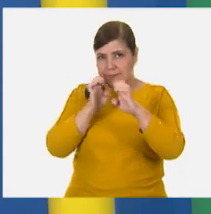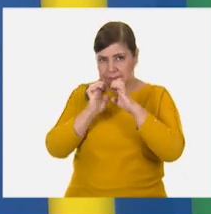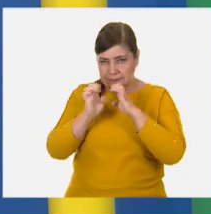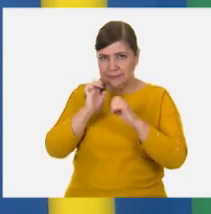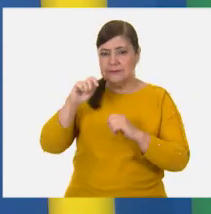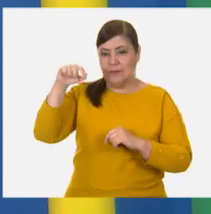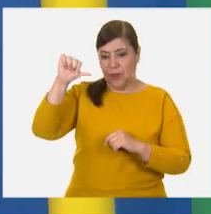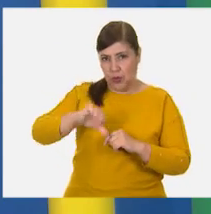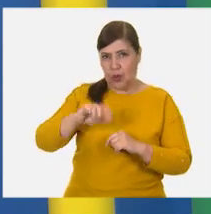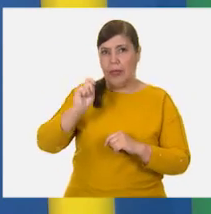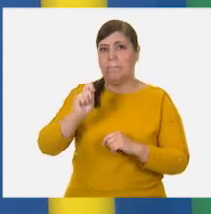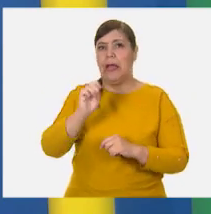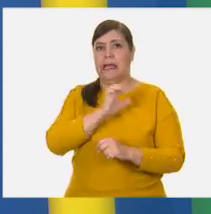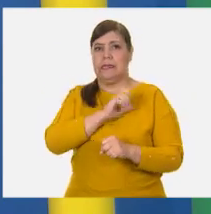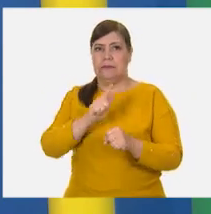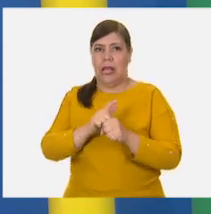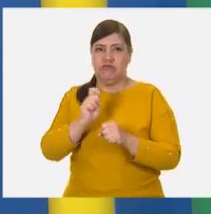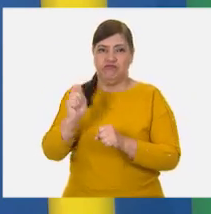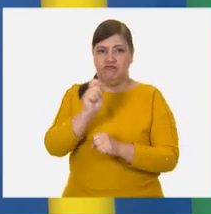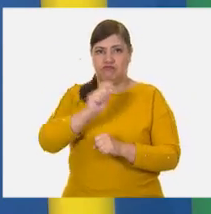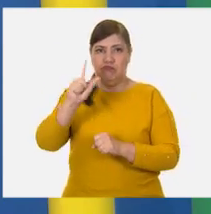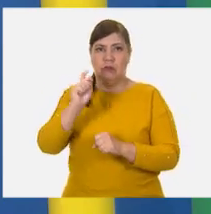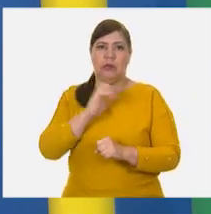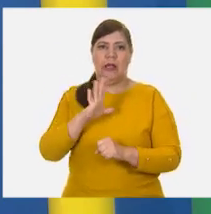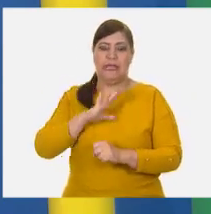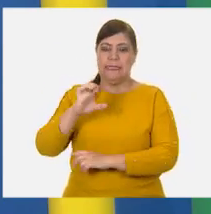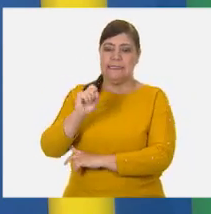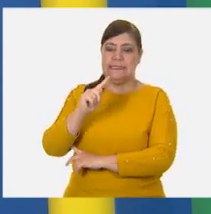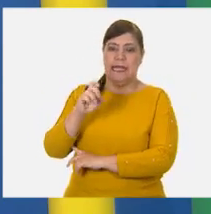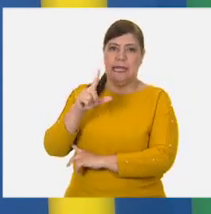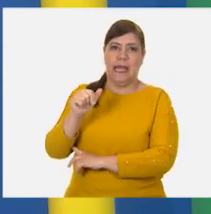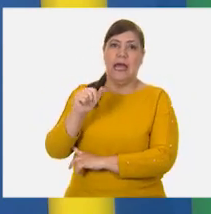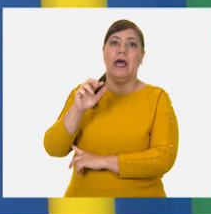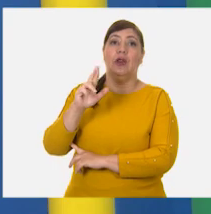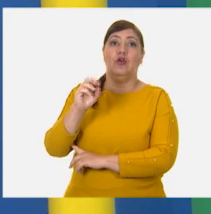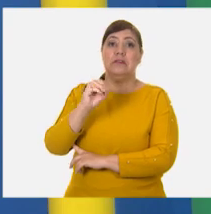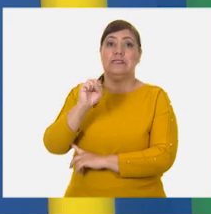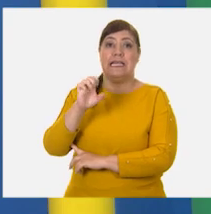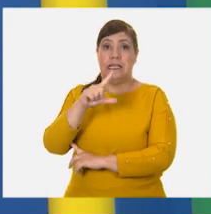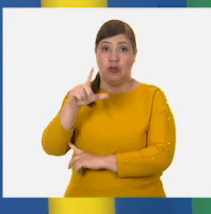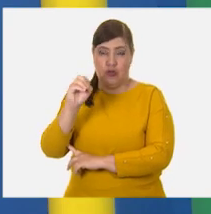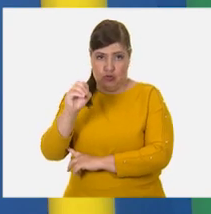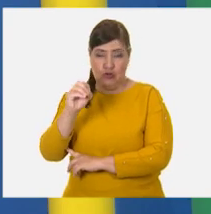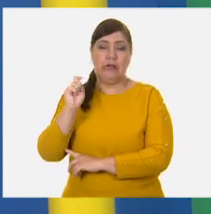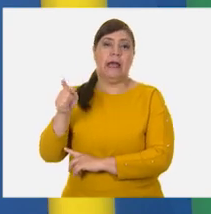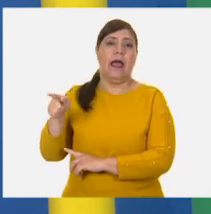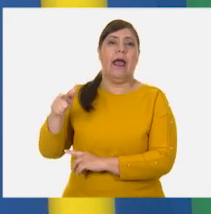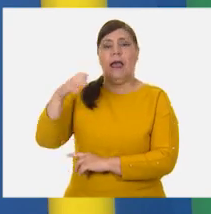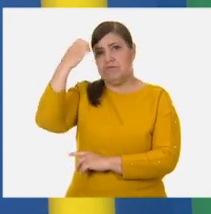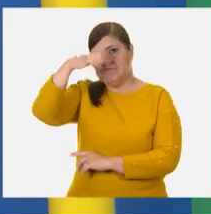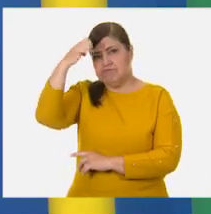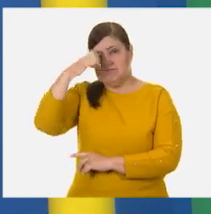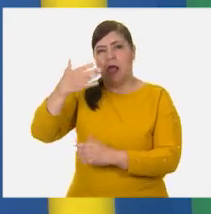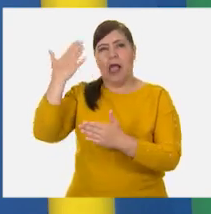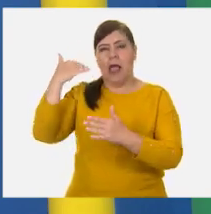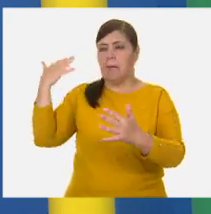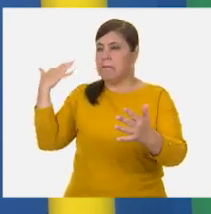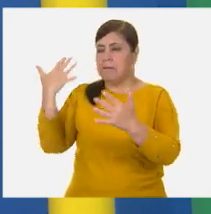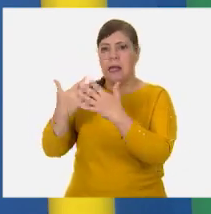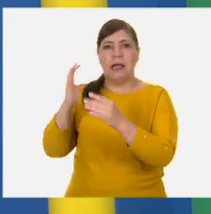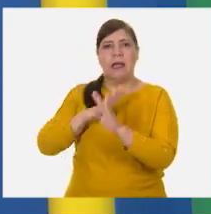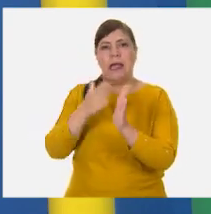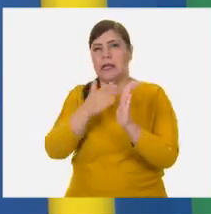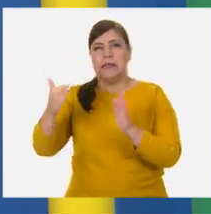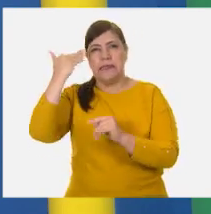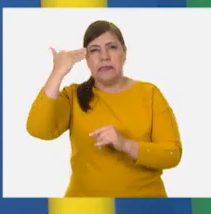este programa a la especialista Estela Rosselló Soberón, quien es experta en el periodo virreinal y va a platicarnos